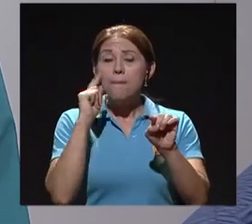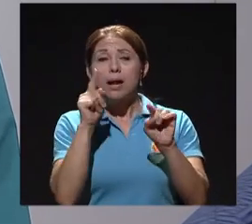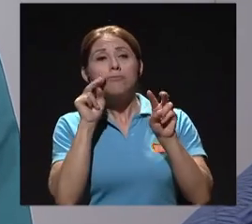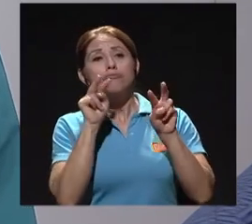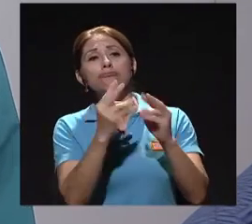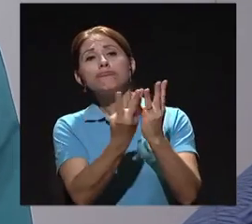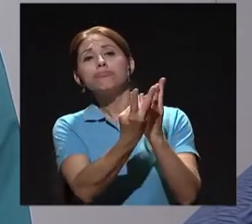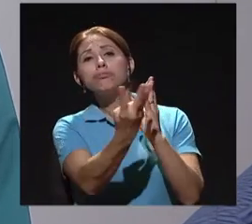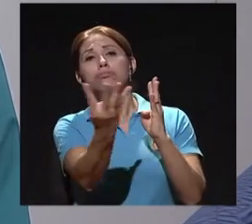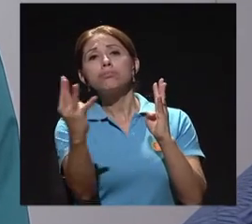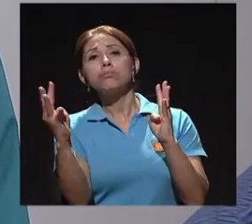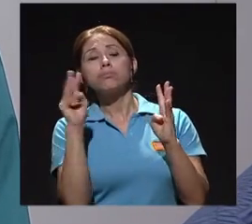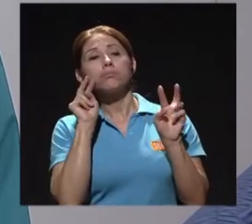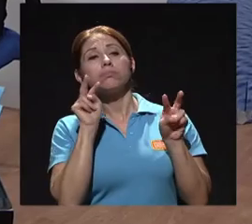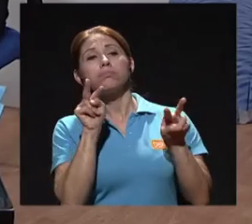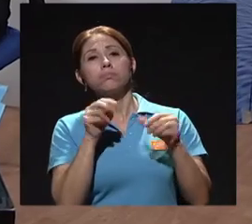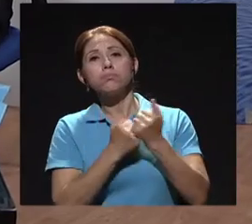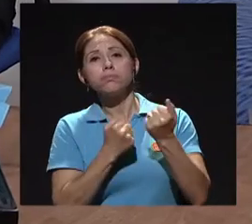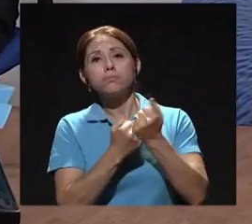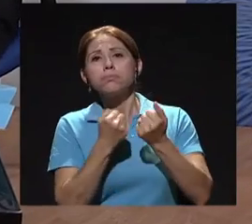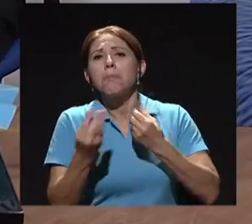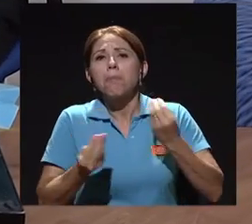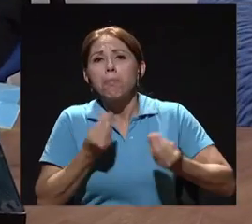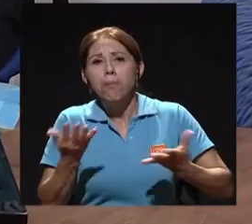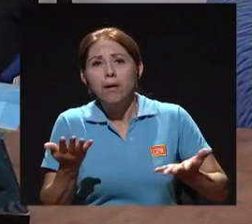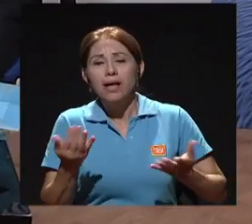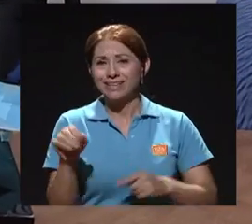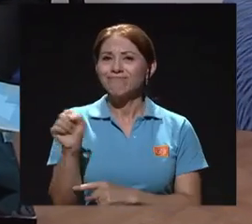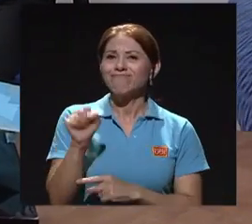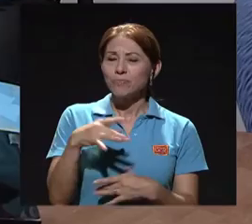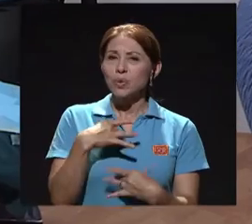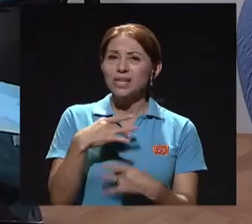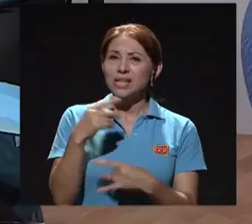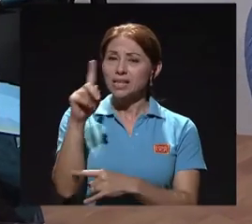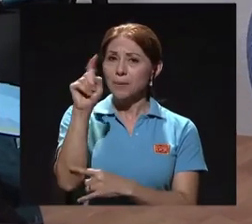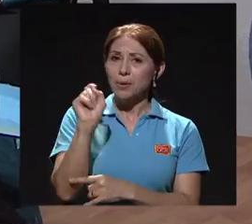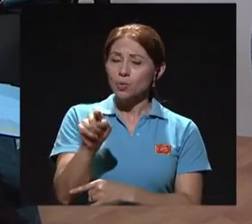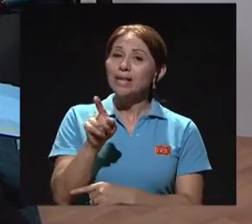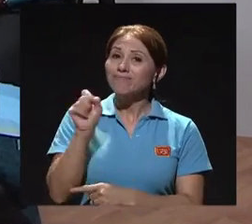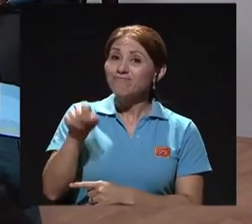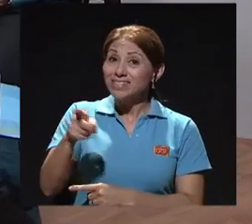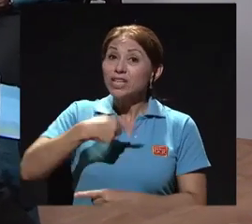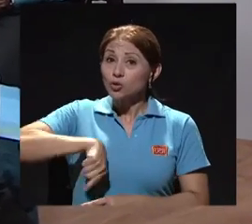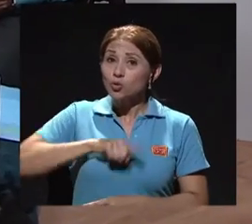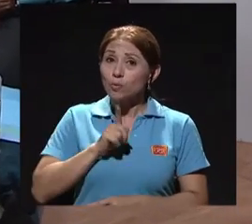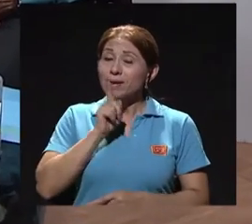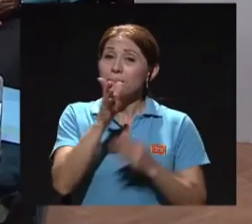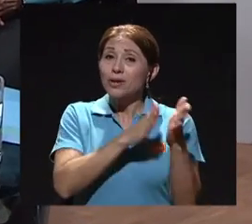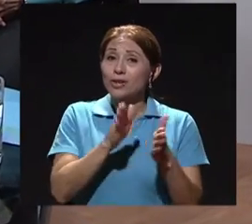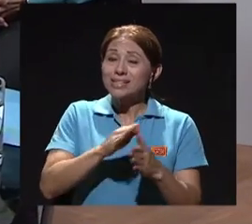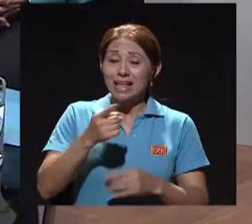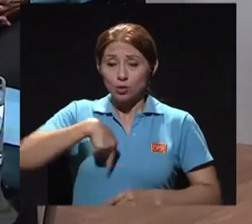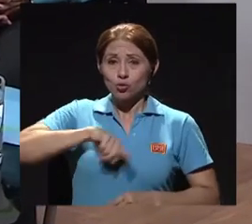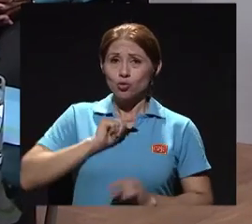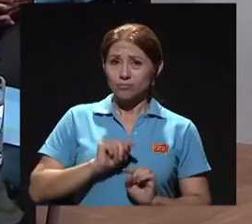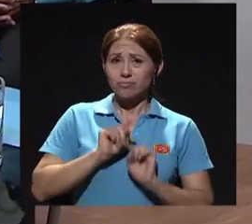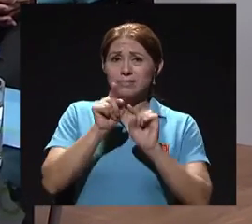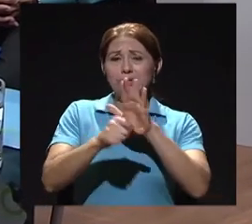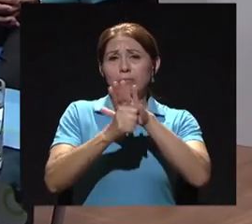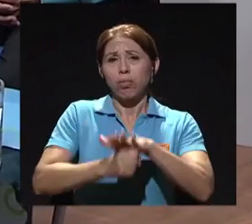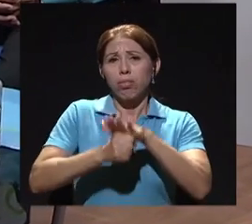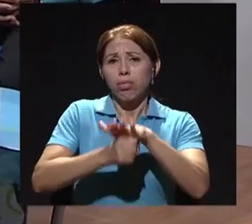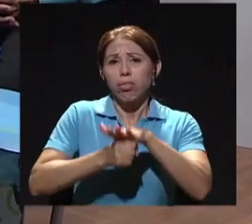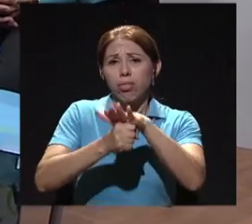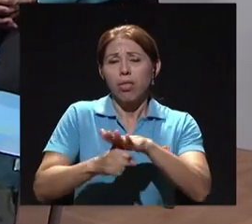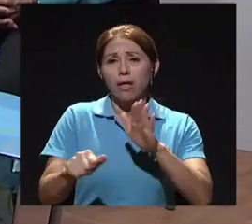barras coméntenos esta parte es muy interesante esa pregunta porque si verdaderamente estamos organizados tenemos que hacer presión en la